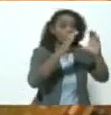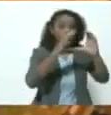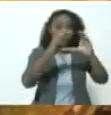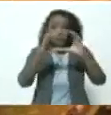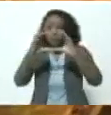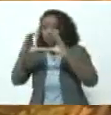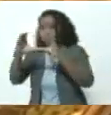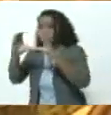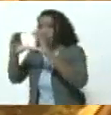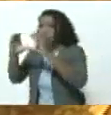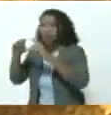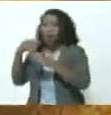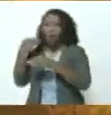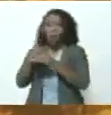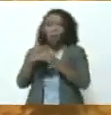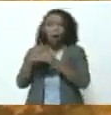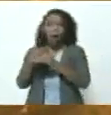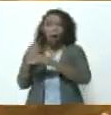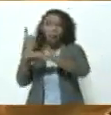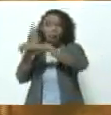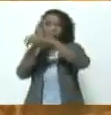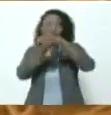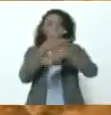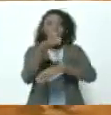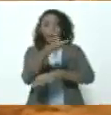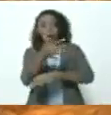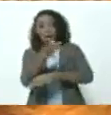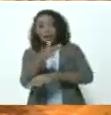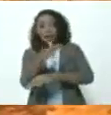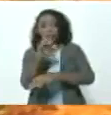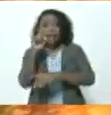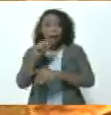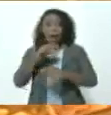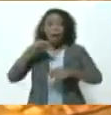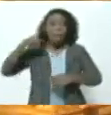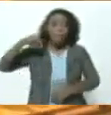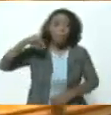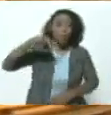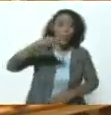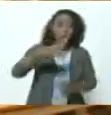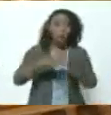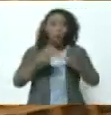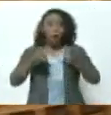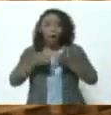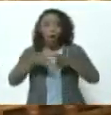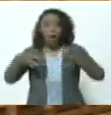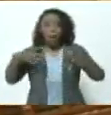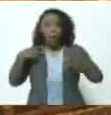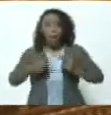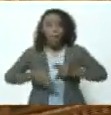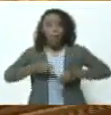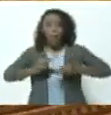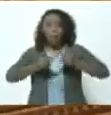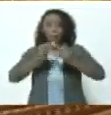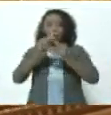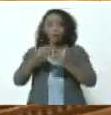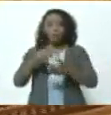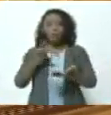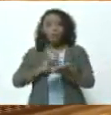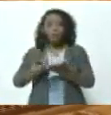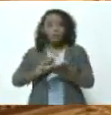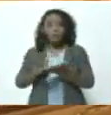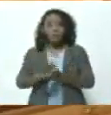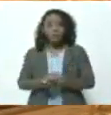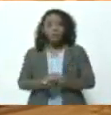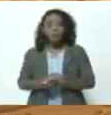cámara aérea, como si fuera una especie de dron que camina todo el campo, que en realidad está reconstruido digitalmente